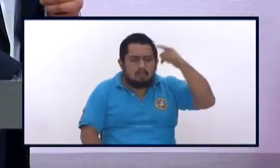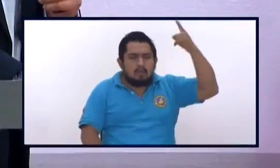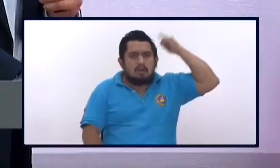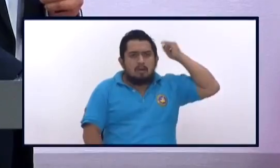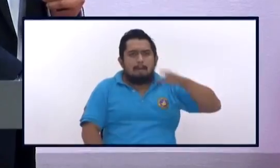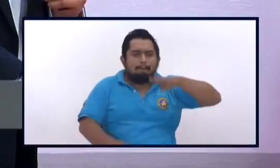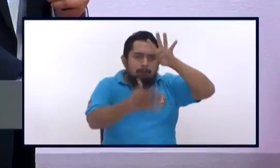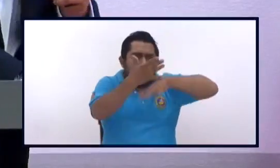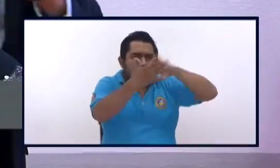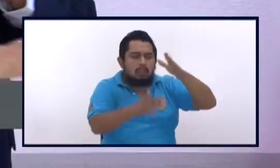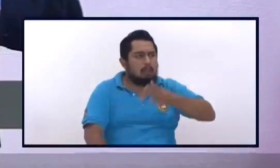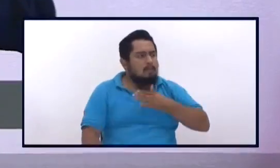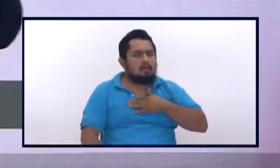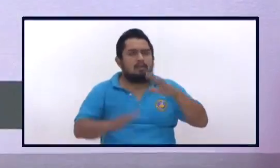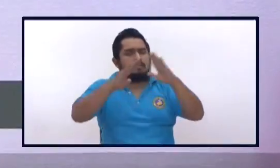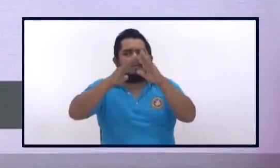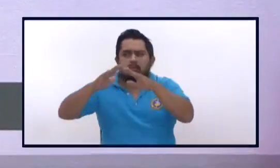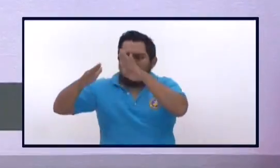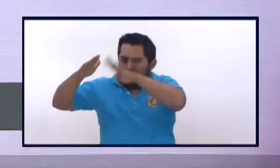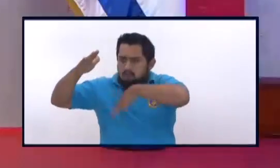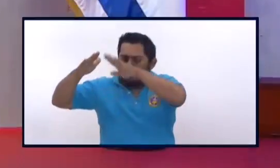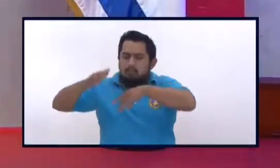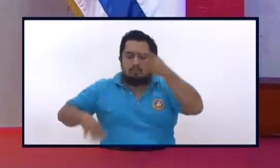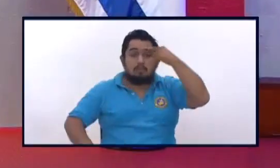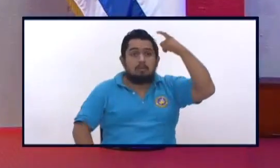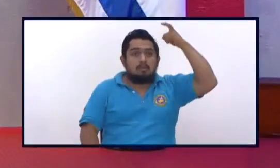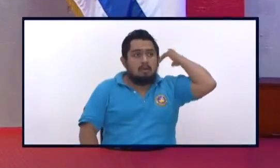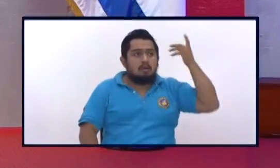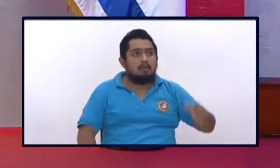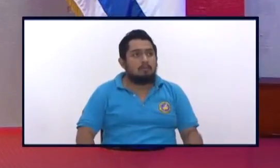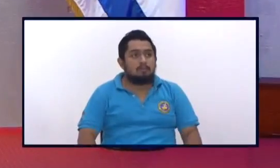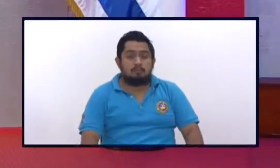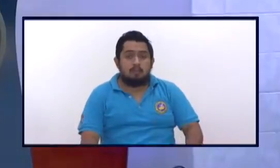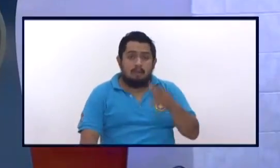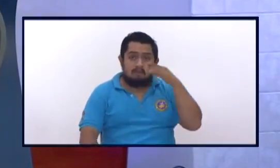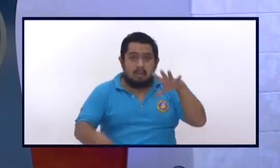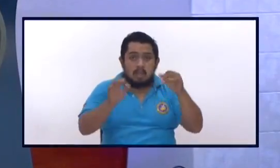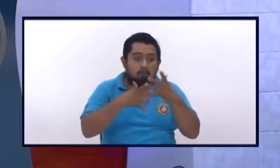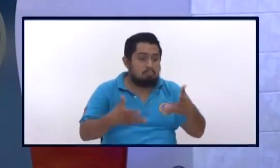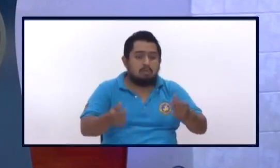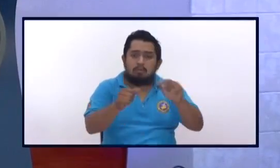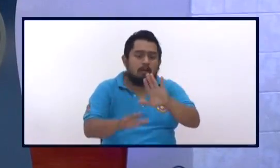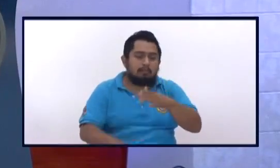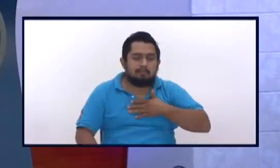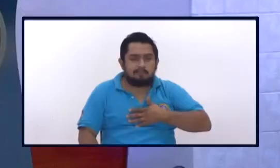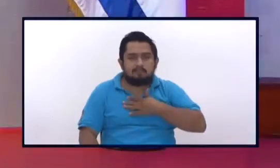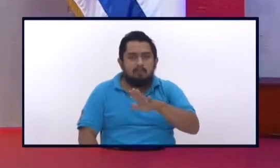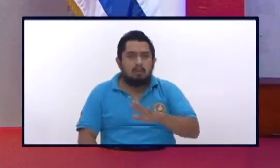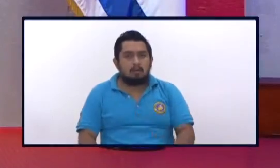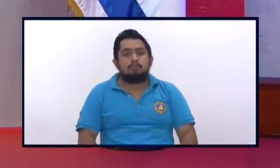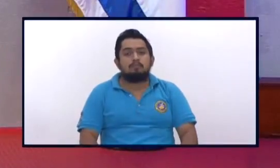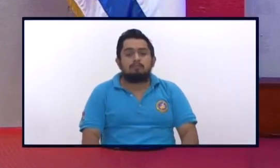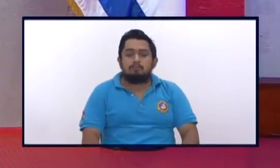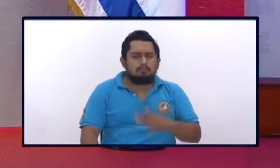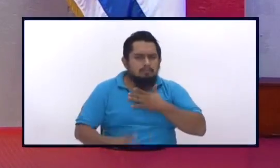años es la pintura del rapto de la iglesia harpaz o del griego arpas o unos dicen con el rapto de usted tranquilo no cree que desee